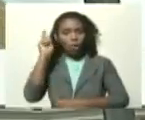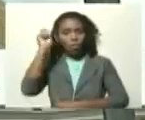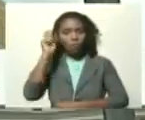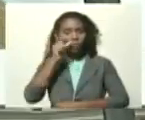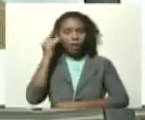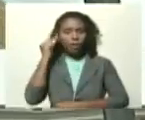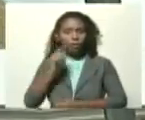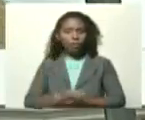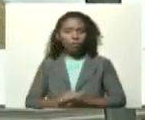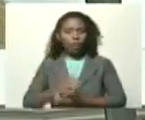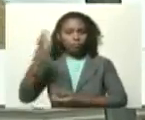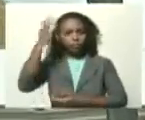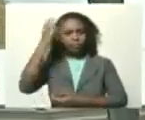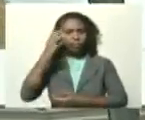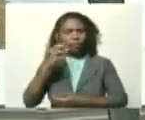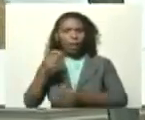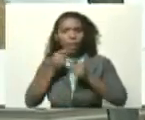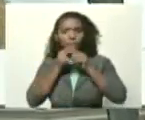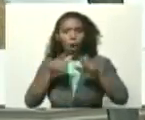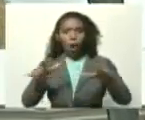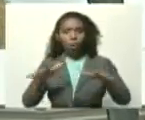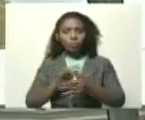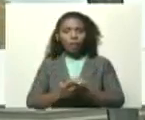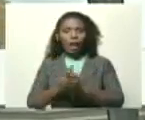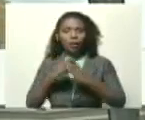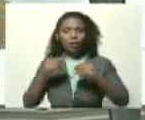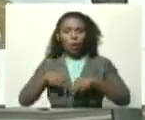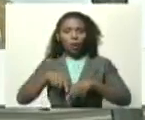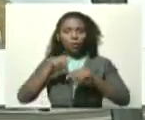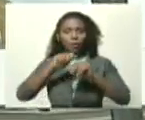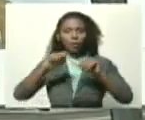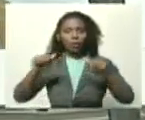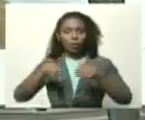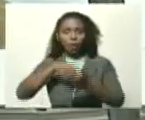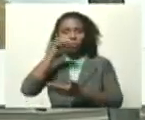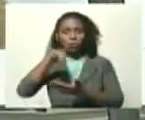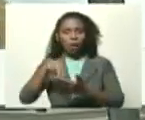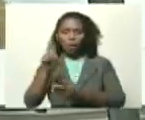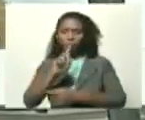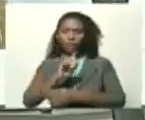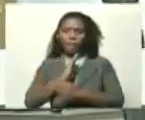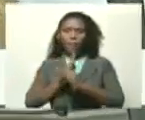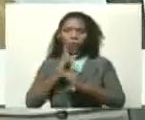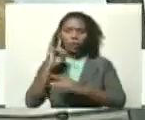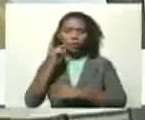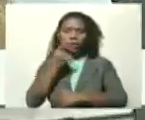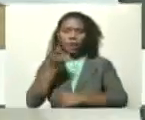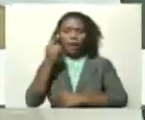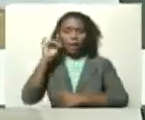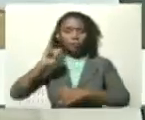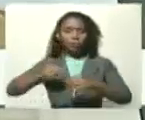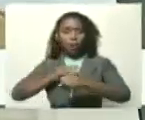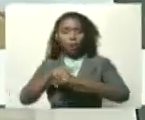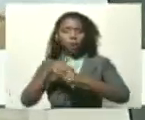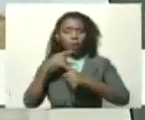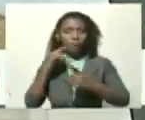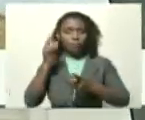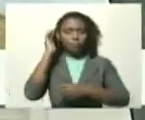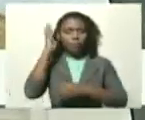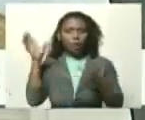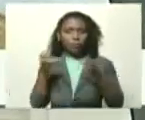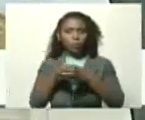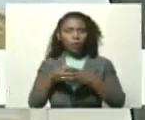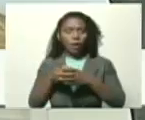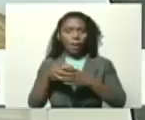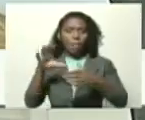diputados, Gisette, se desplieguen en todo el territorio nacional. No basta, decía el doctor Jorge Rodríguez, con las sesiones los